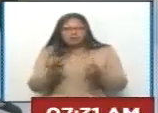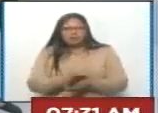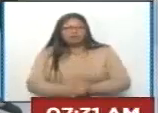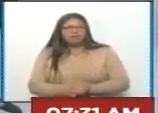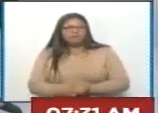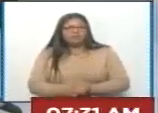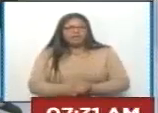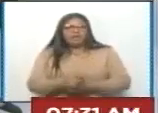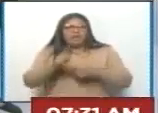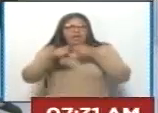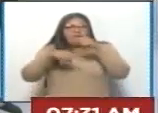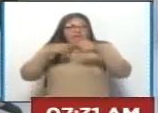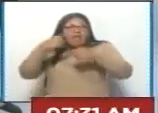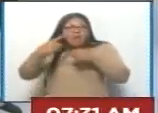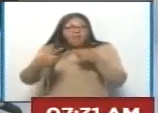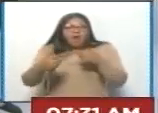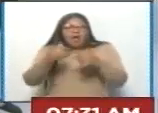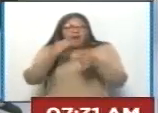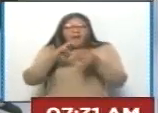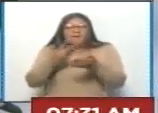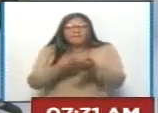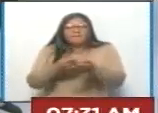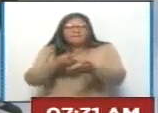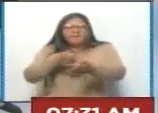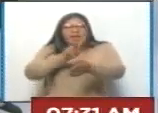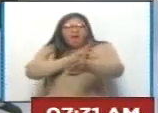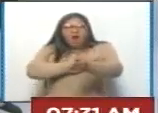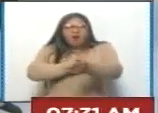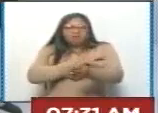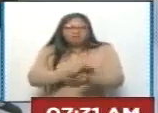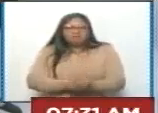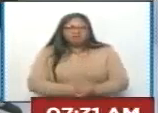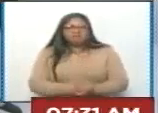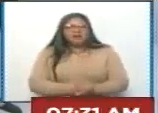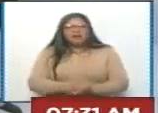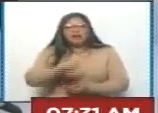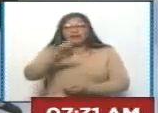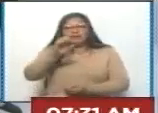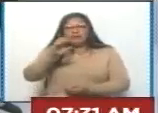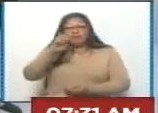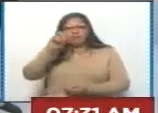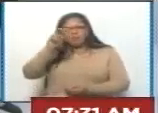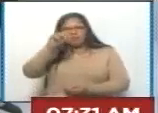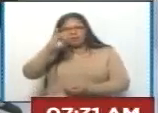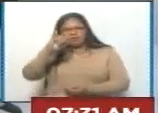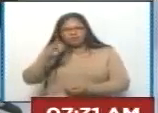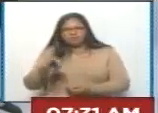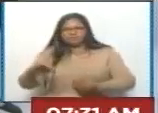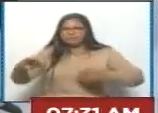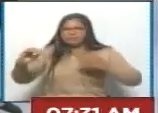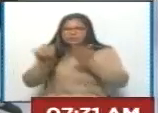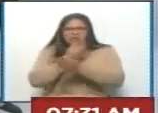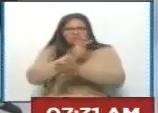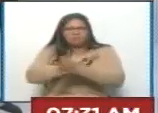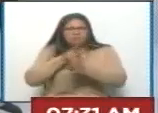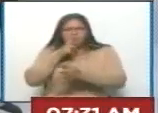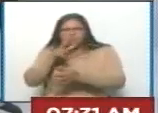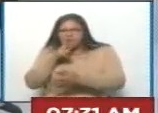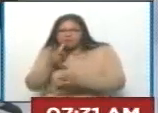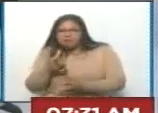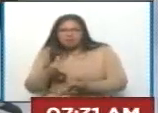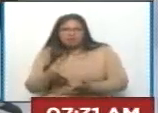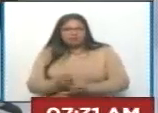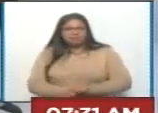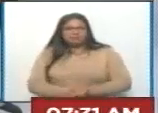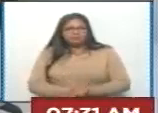después, en términos mucho peores, con Raúl Leoni. aniquilaron de la manera más sangrienta y sanguinaria